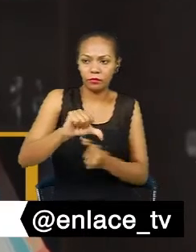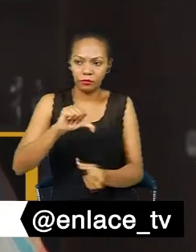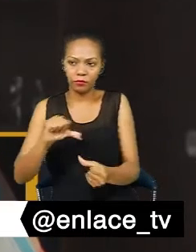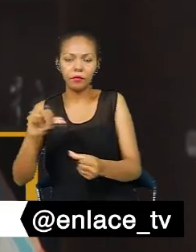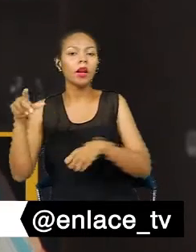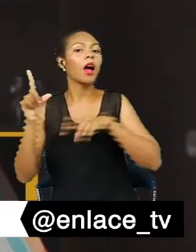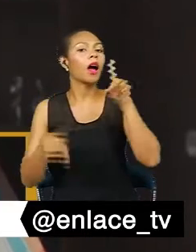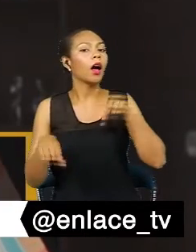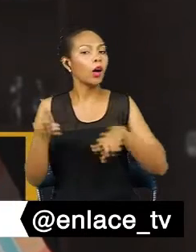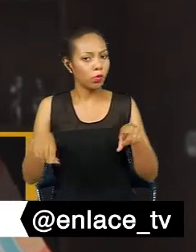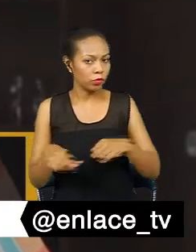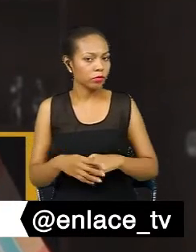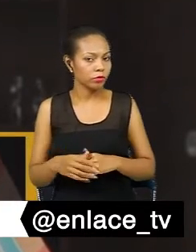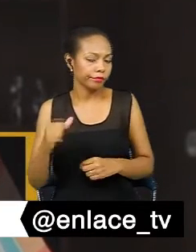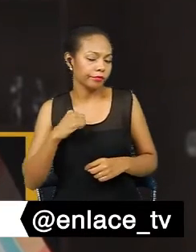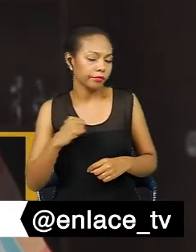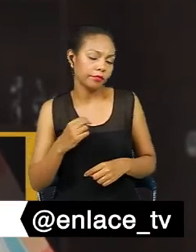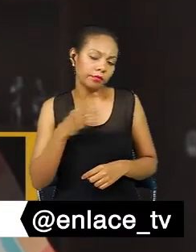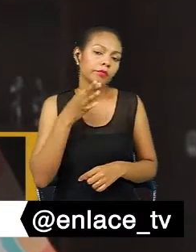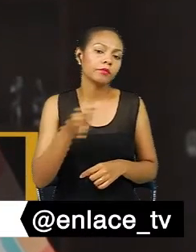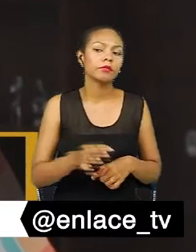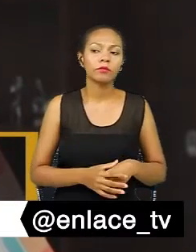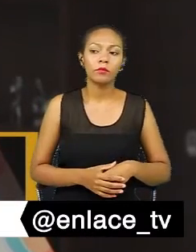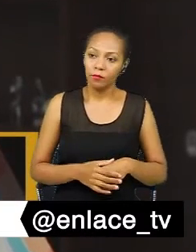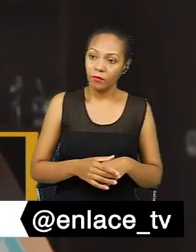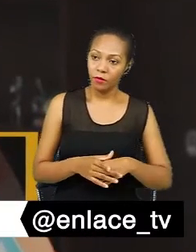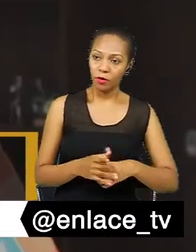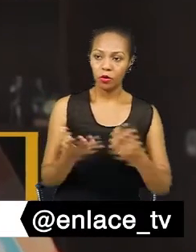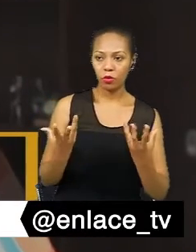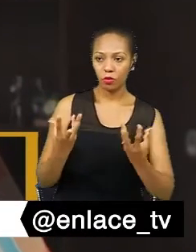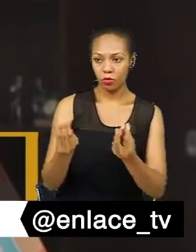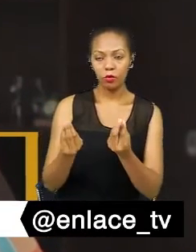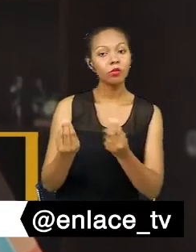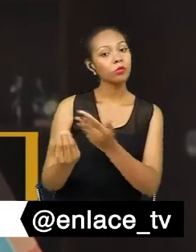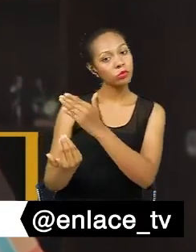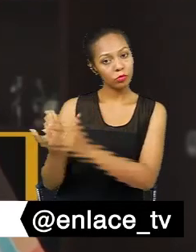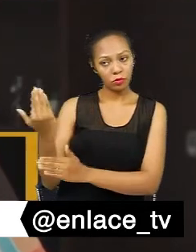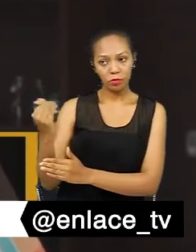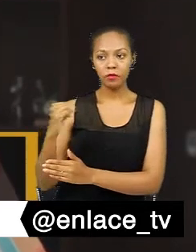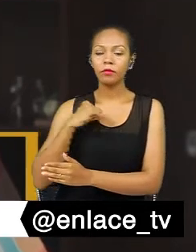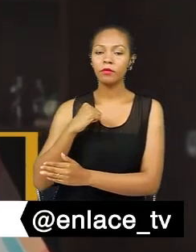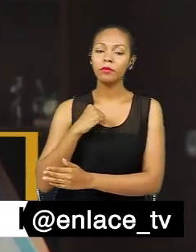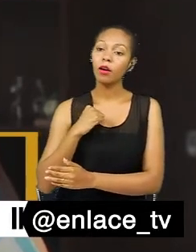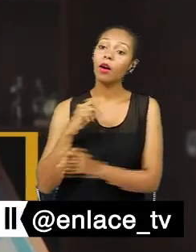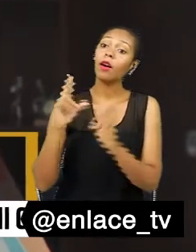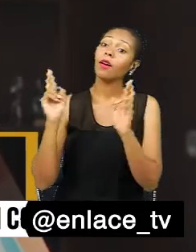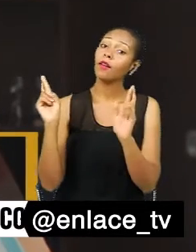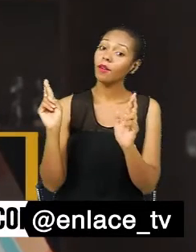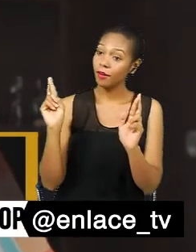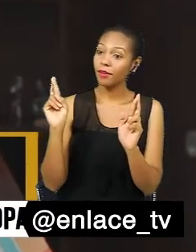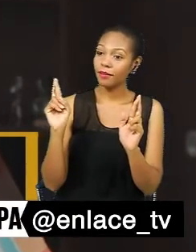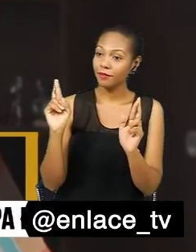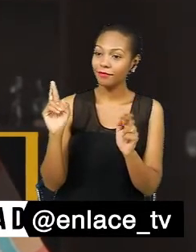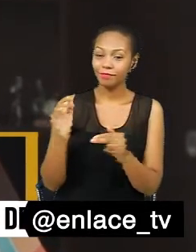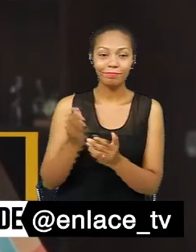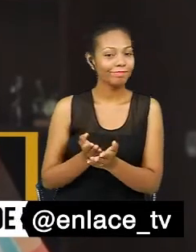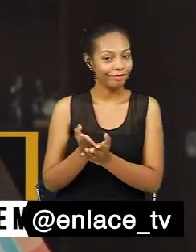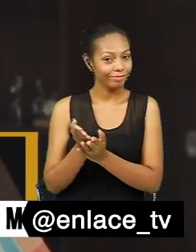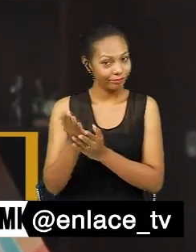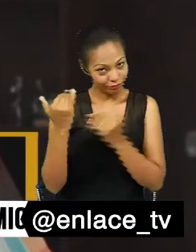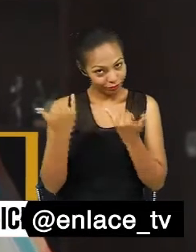Entonces ese ya es el equipo, el nuevo equipo que esperamos nos acompañe a partir de